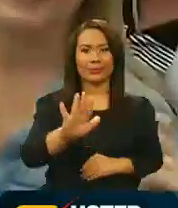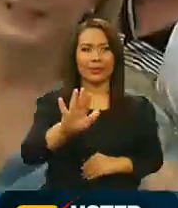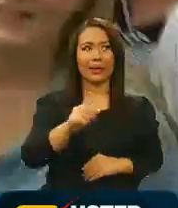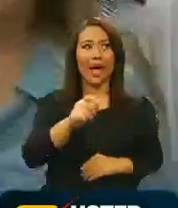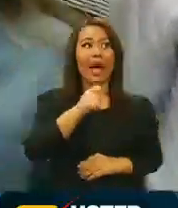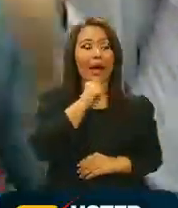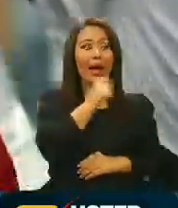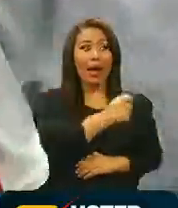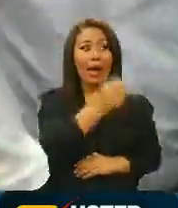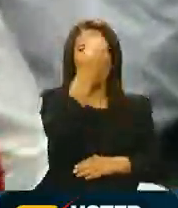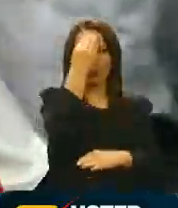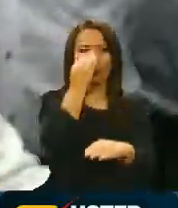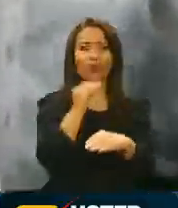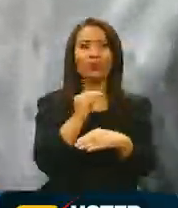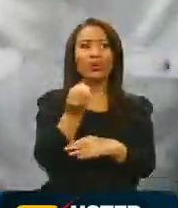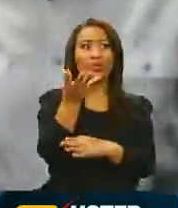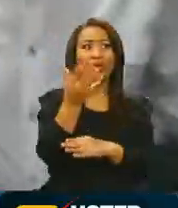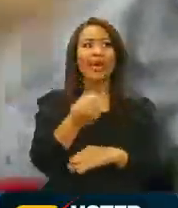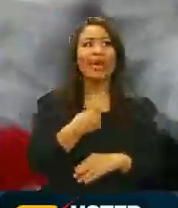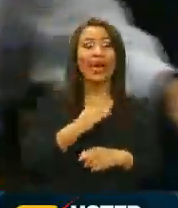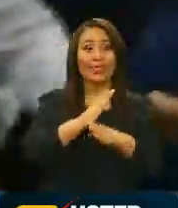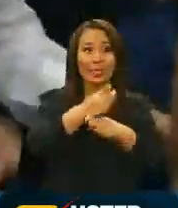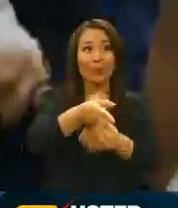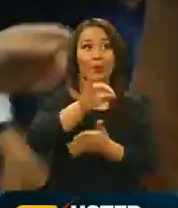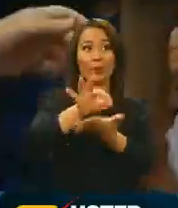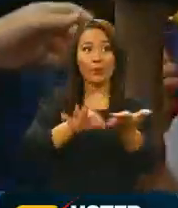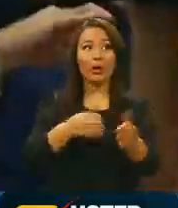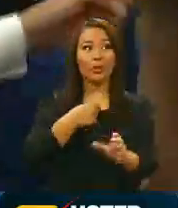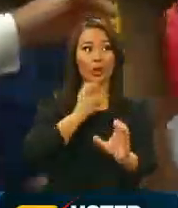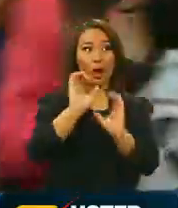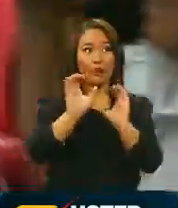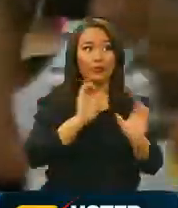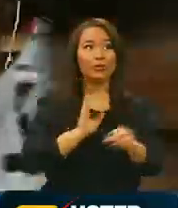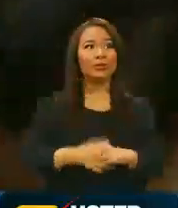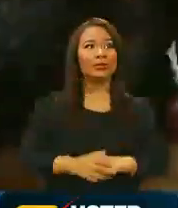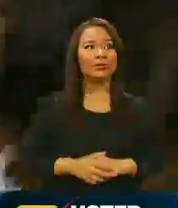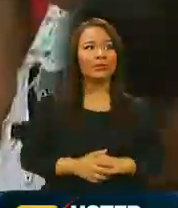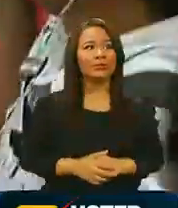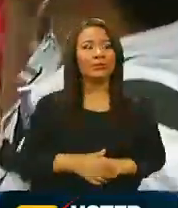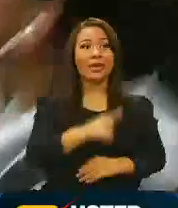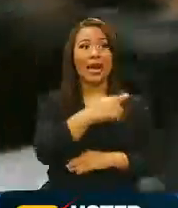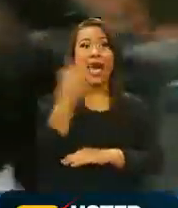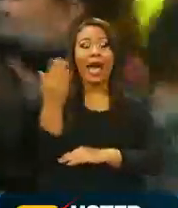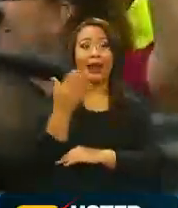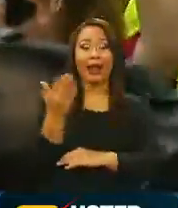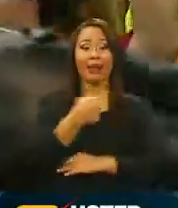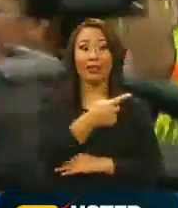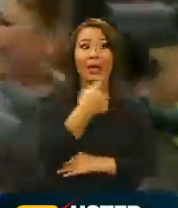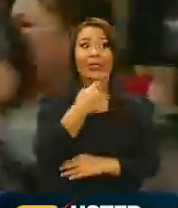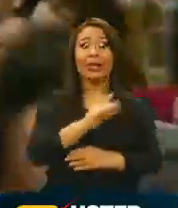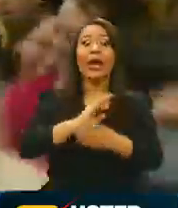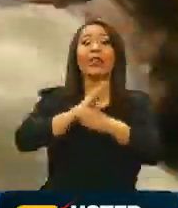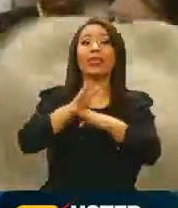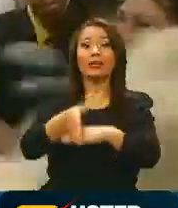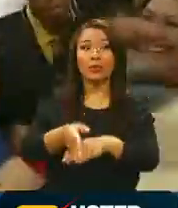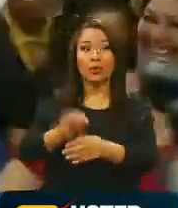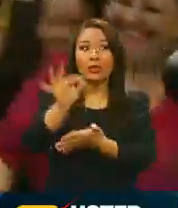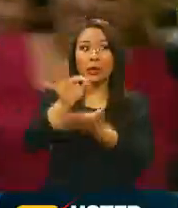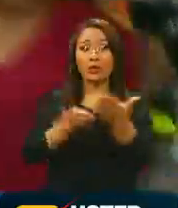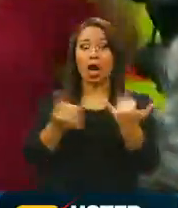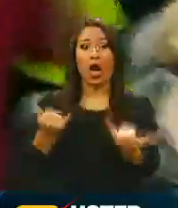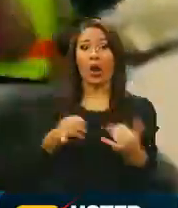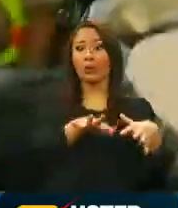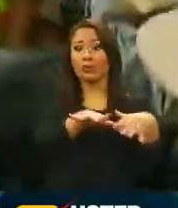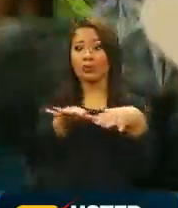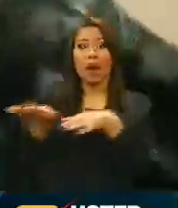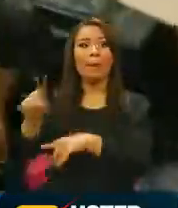Alcalde, muy buenos días. Adentro, amiguita, después de votar, después de votar. Estamos escuchando al alcalde. En este momento dice que primero va a